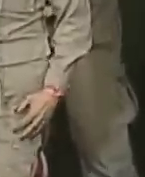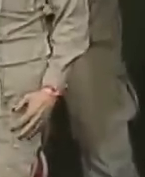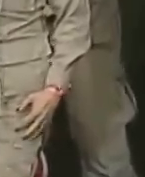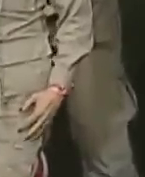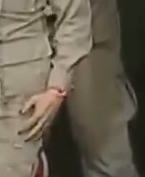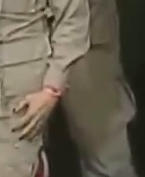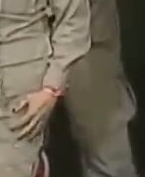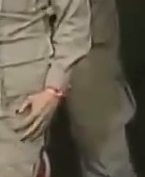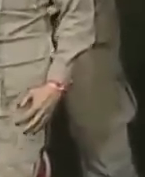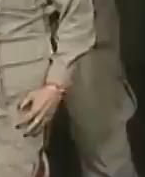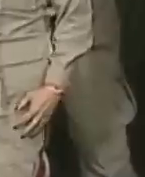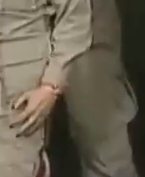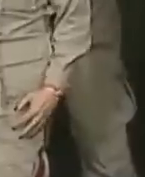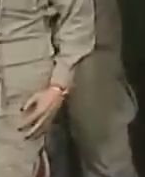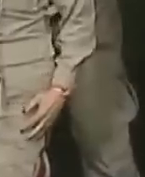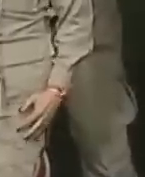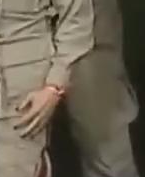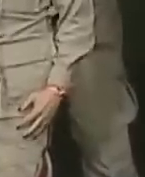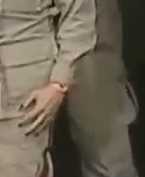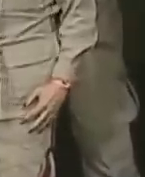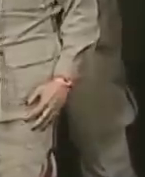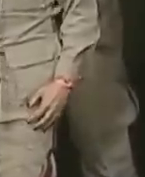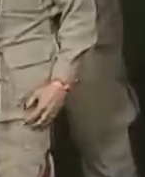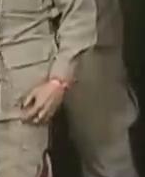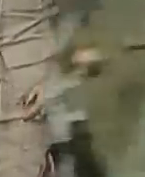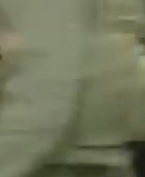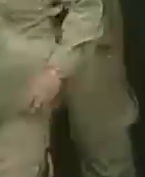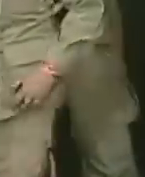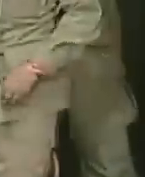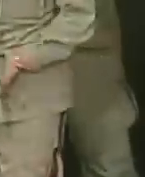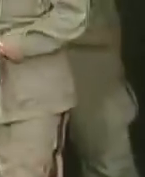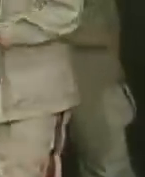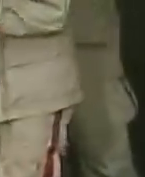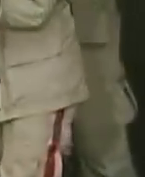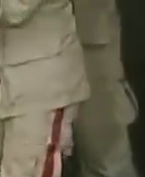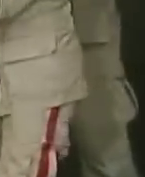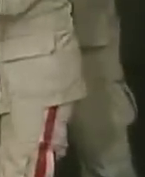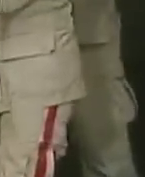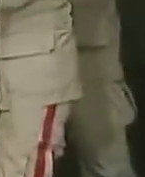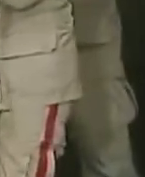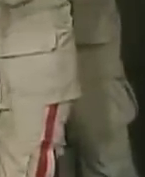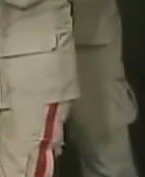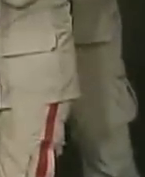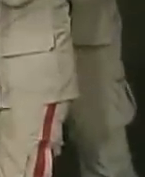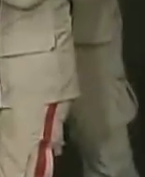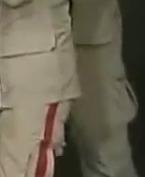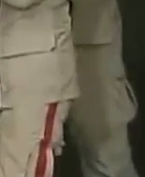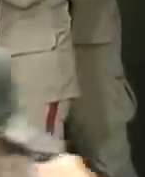despedir esta transmisión desde el Patio de Honor del Ministerio del Poder Popular para la Defensa.